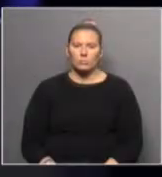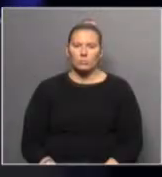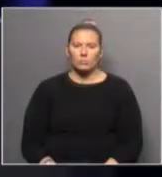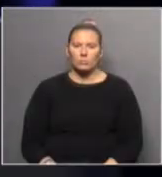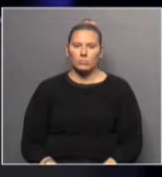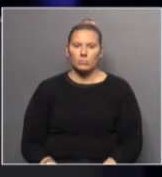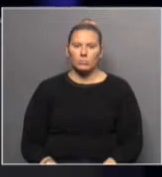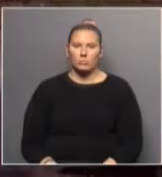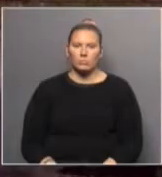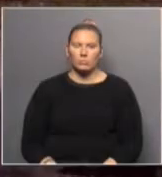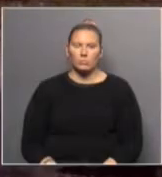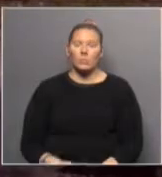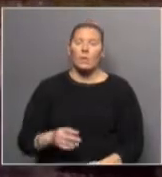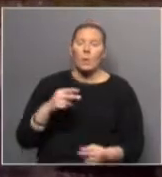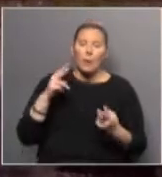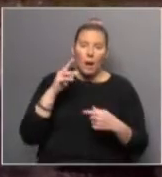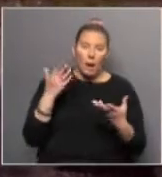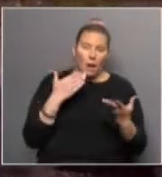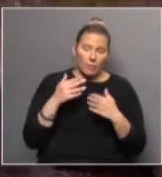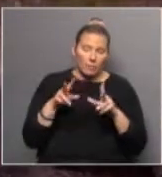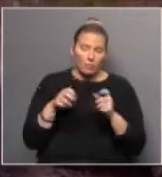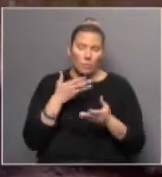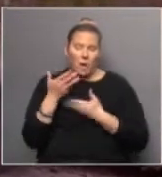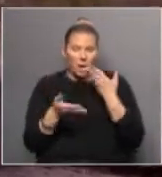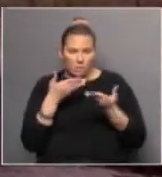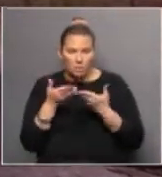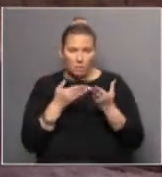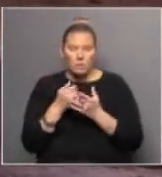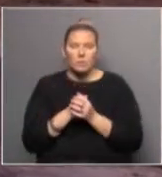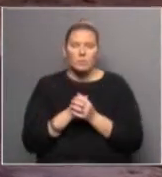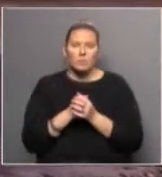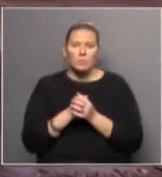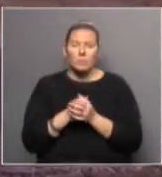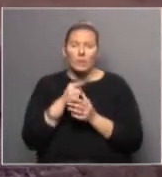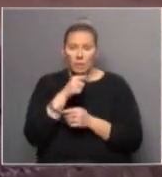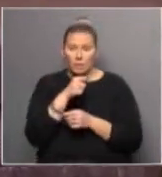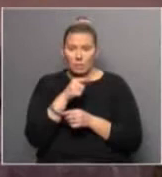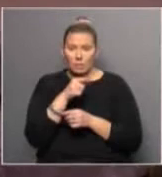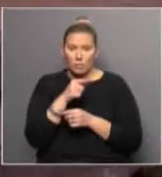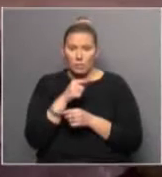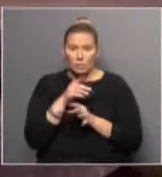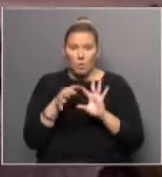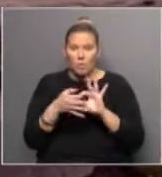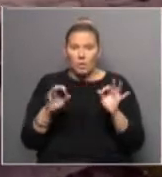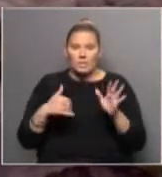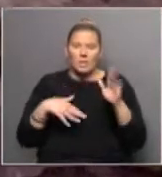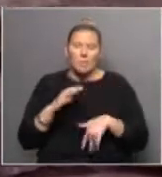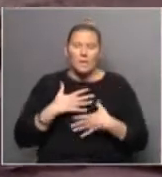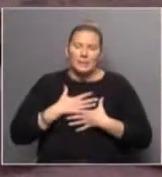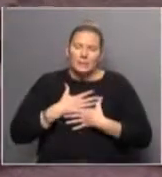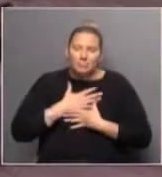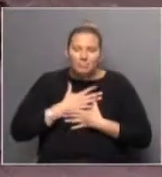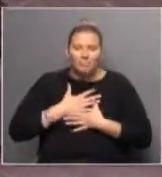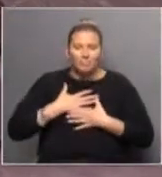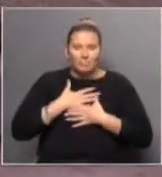te escupo para arriba. Mira, hablando de las letras del Peyote, estos son versos de los que más me han conmovido en los